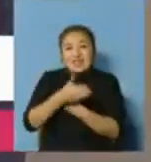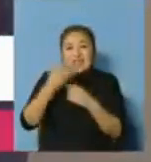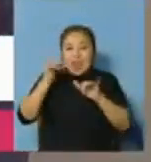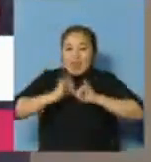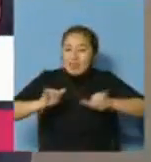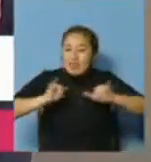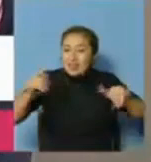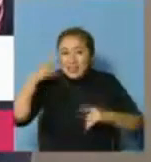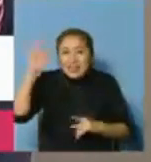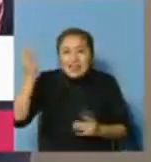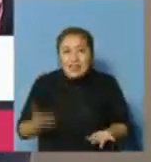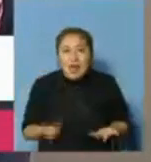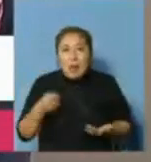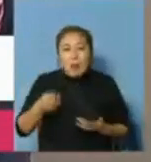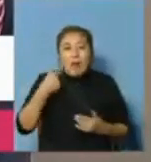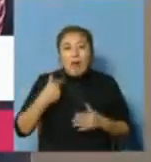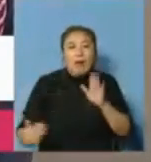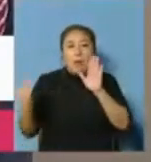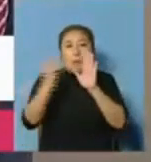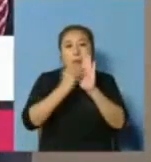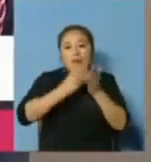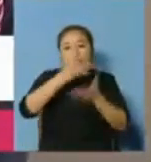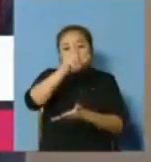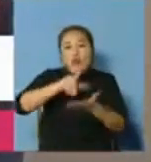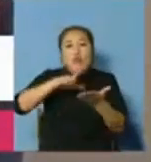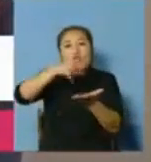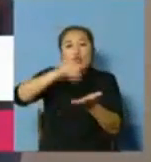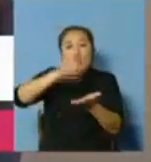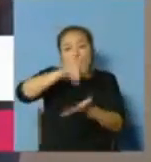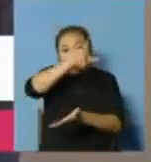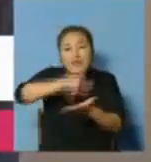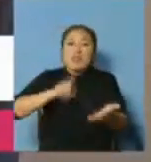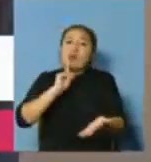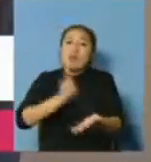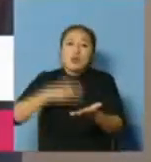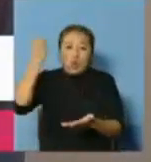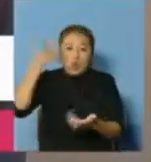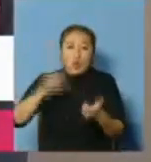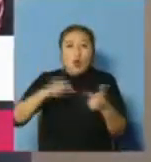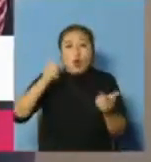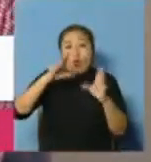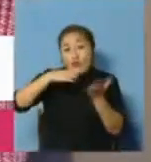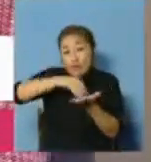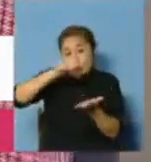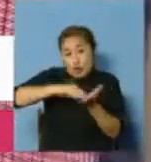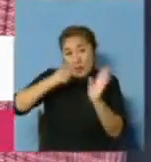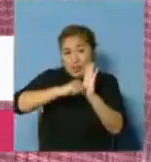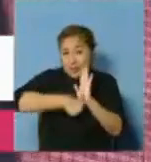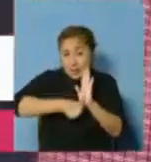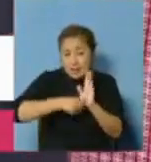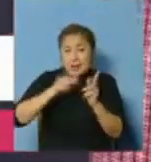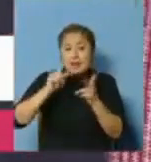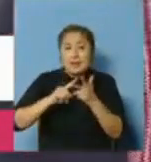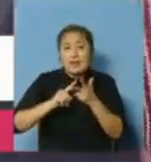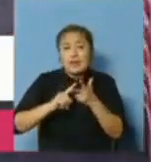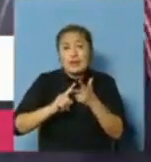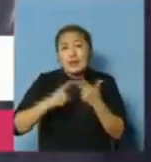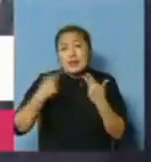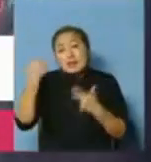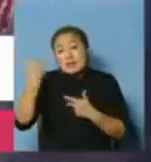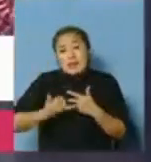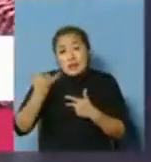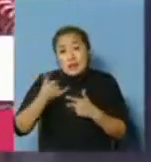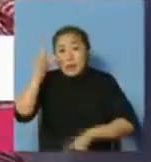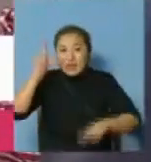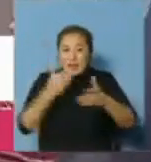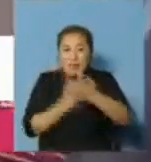publicados tienen que venir con la fotocopia la factura fotocopia del dni y eventualmente si tiene un